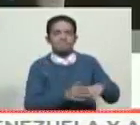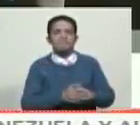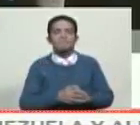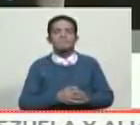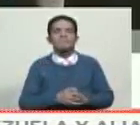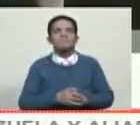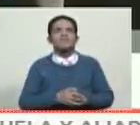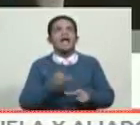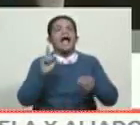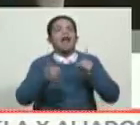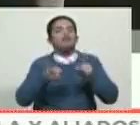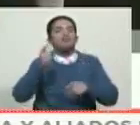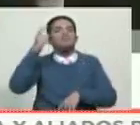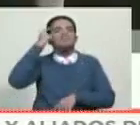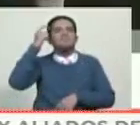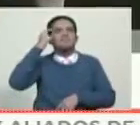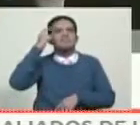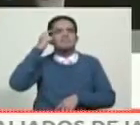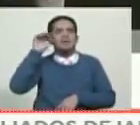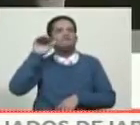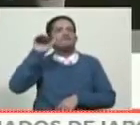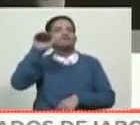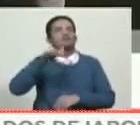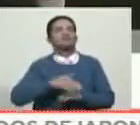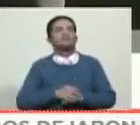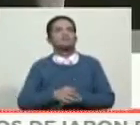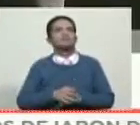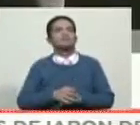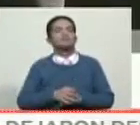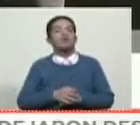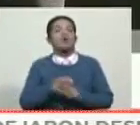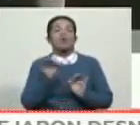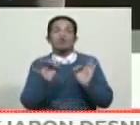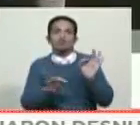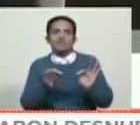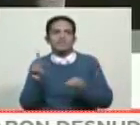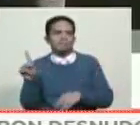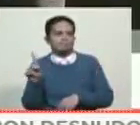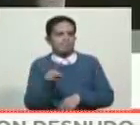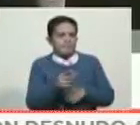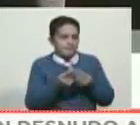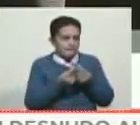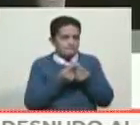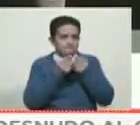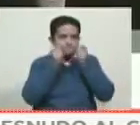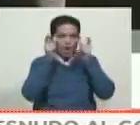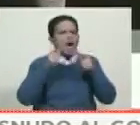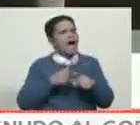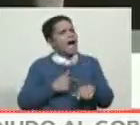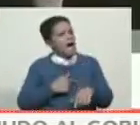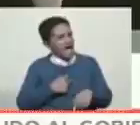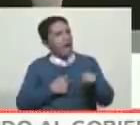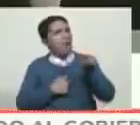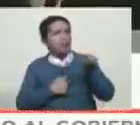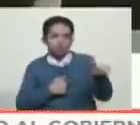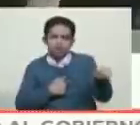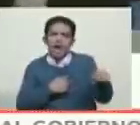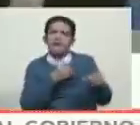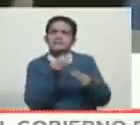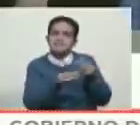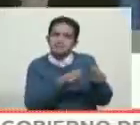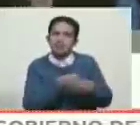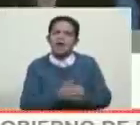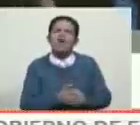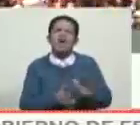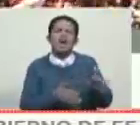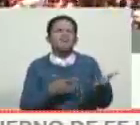día la justicia va a ser, tun, tun, aquí estoy yo, véngase para acá, usted hizo tal o cual cosa, diga qué